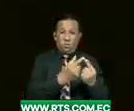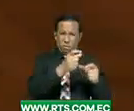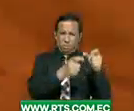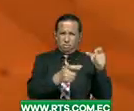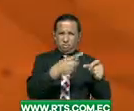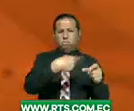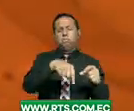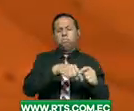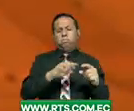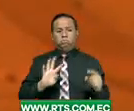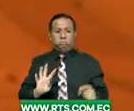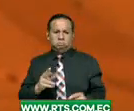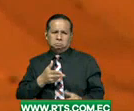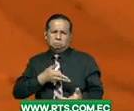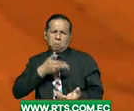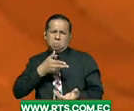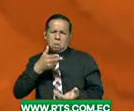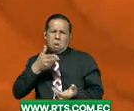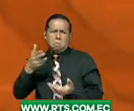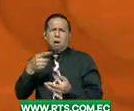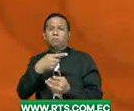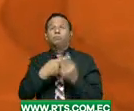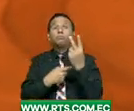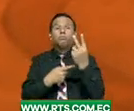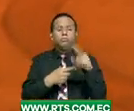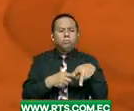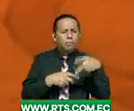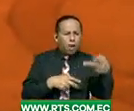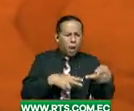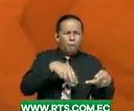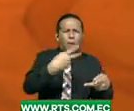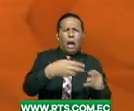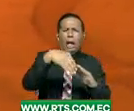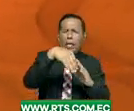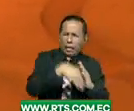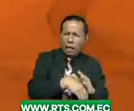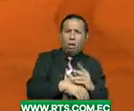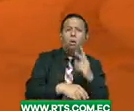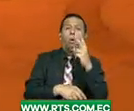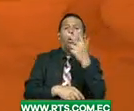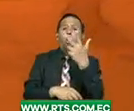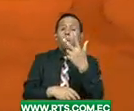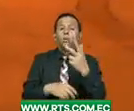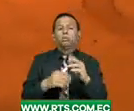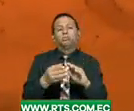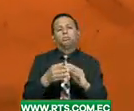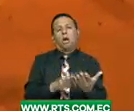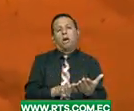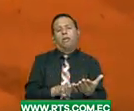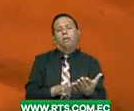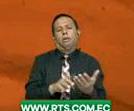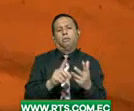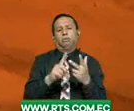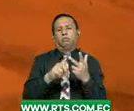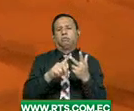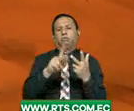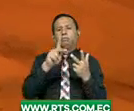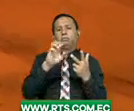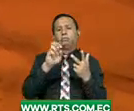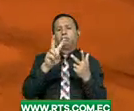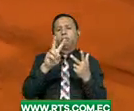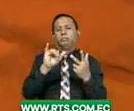personas. Dos quedaron heridas de gravedad y una tercera falleció. Se trata de Kevin Gallardo,